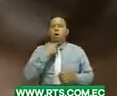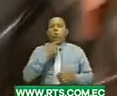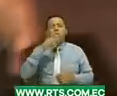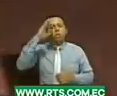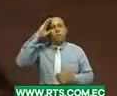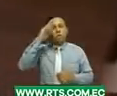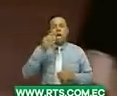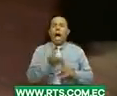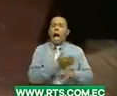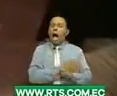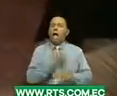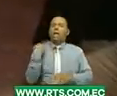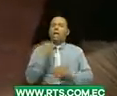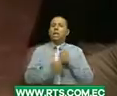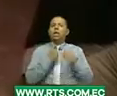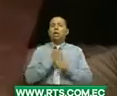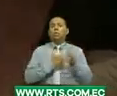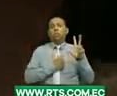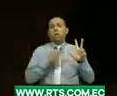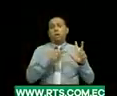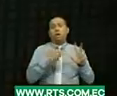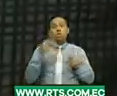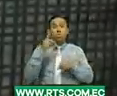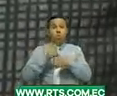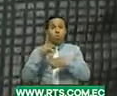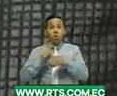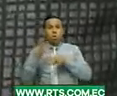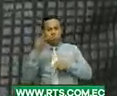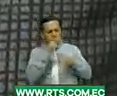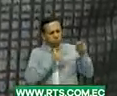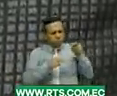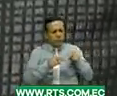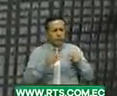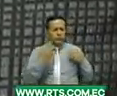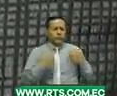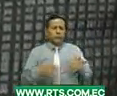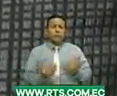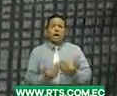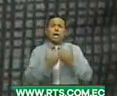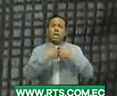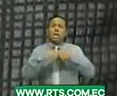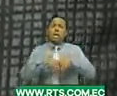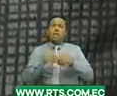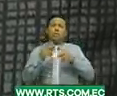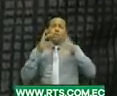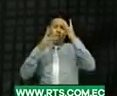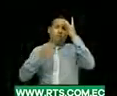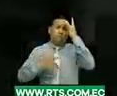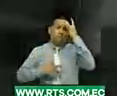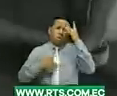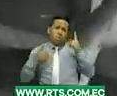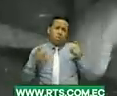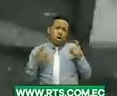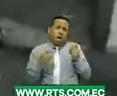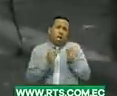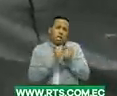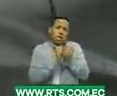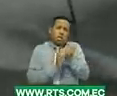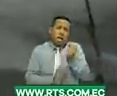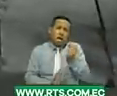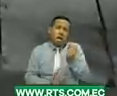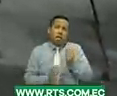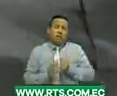tenía apenas 3 años le detectaron leucemia. Desde ese momento su progenitora ha luchado por contrarrestar sus efectos